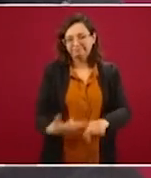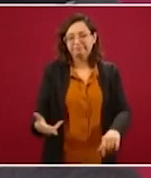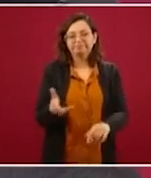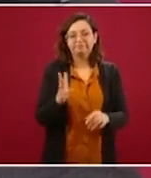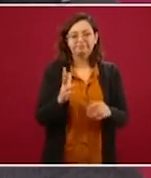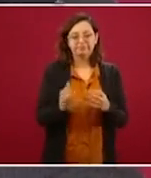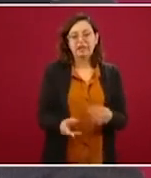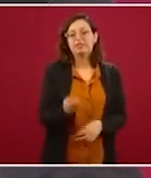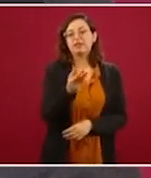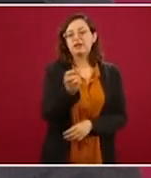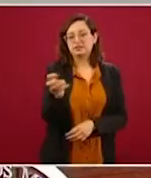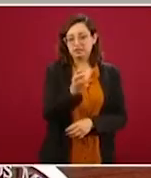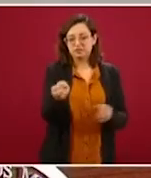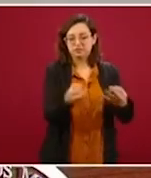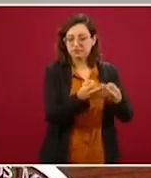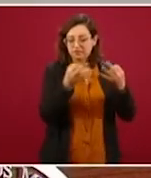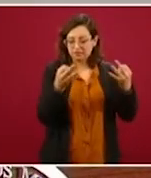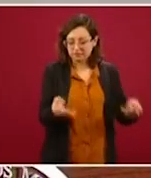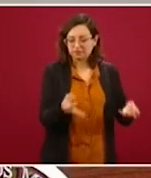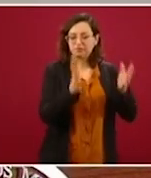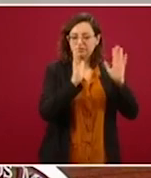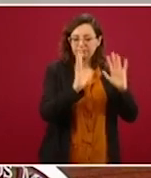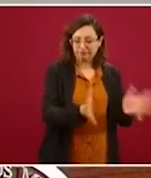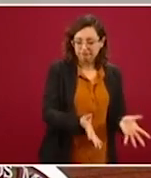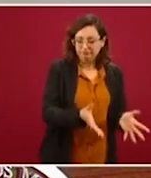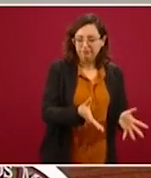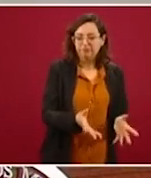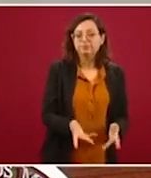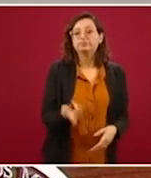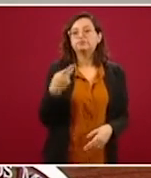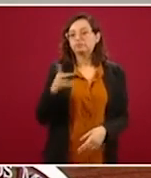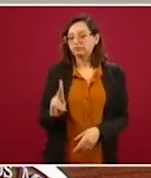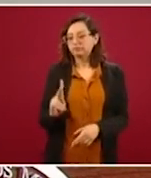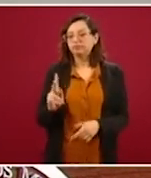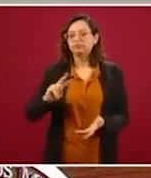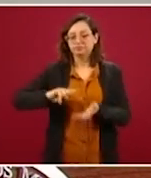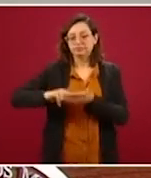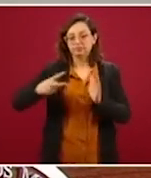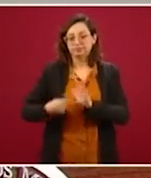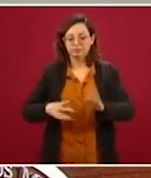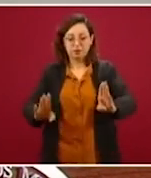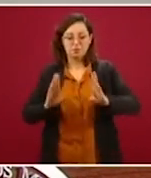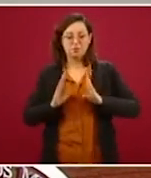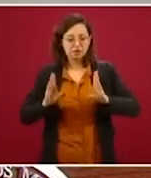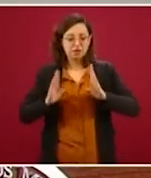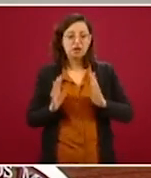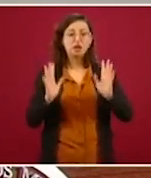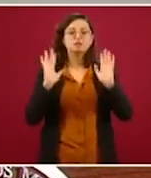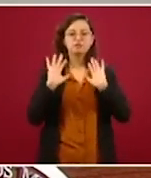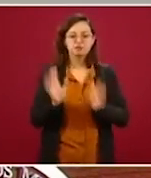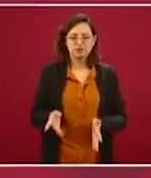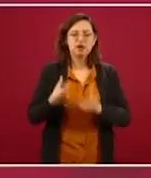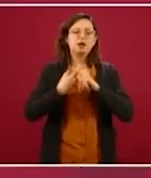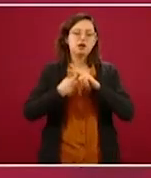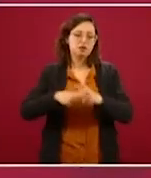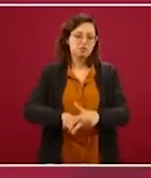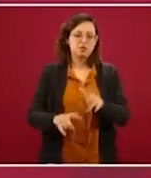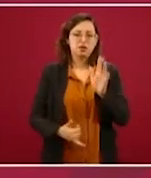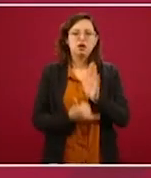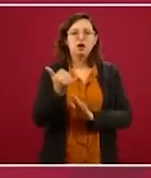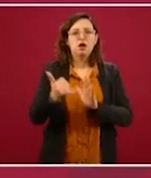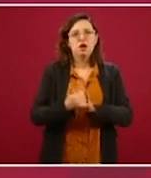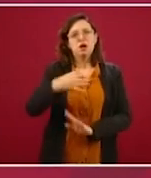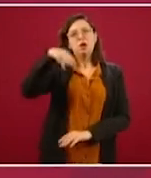ya empezamos, o ya empezaron los ingenieros militares. Yo estoy seguro que en un